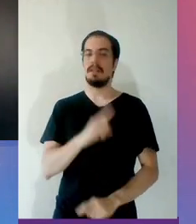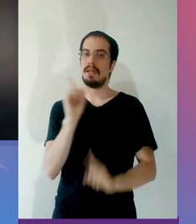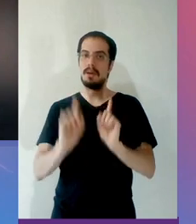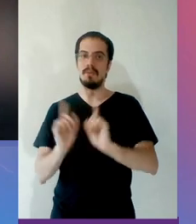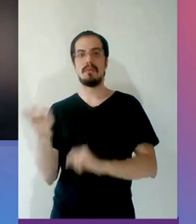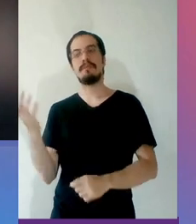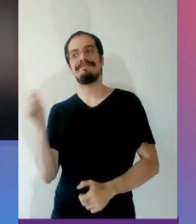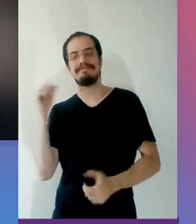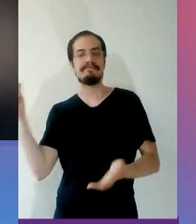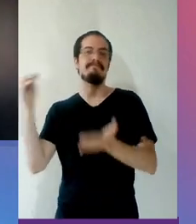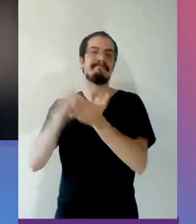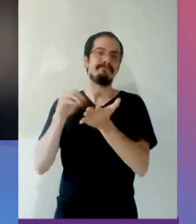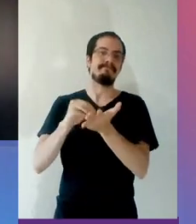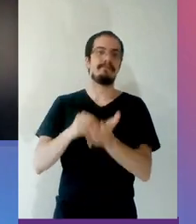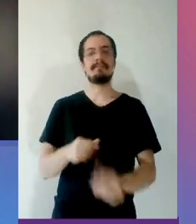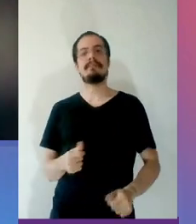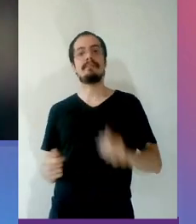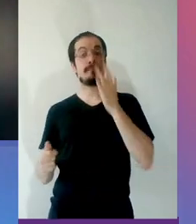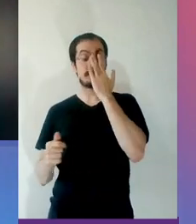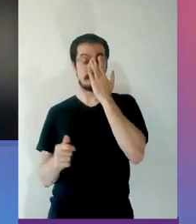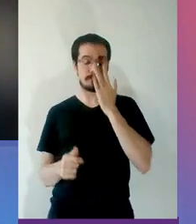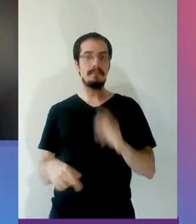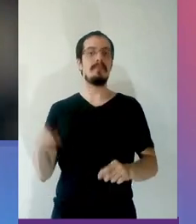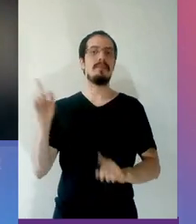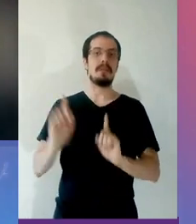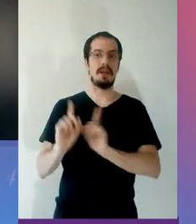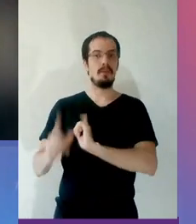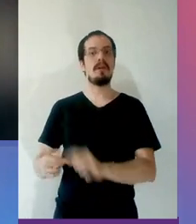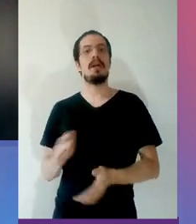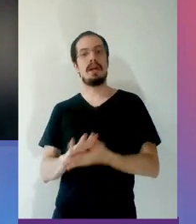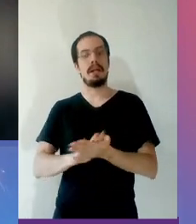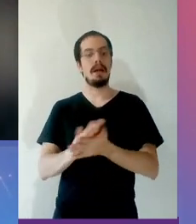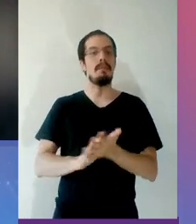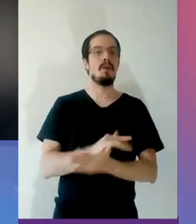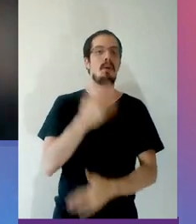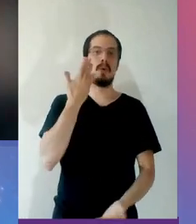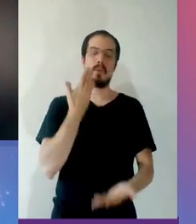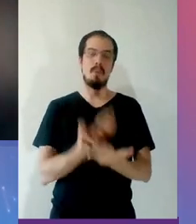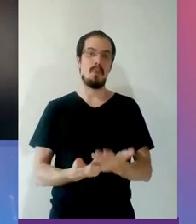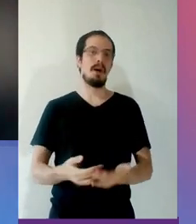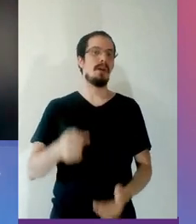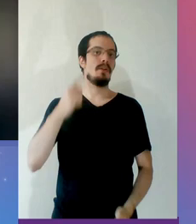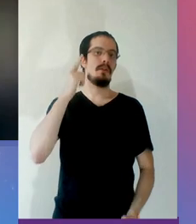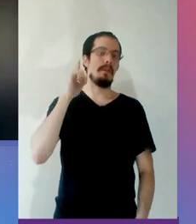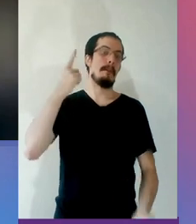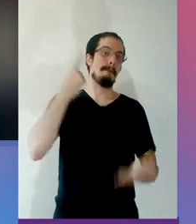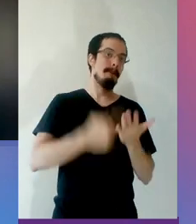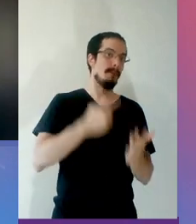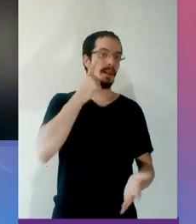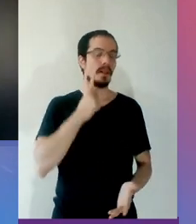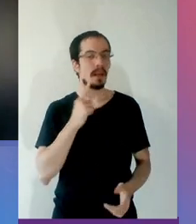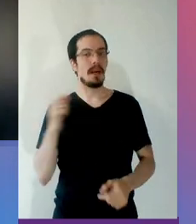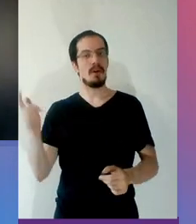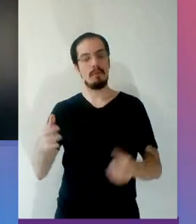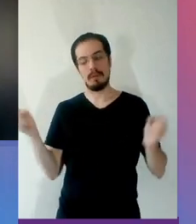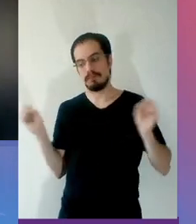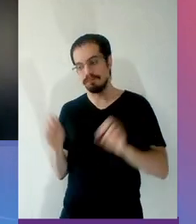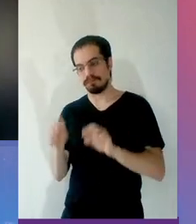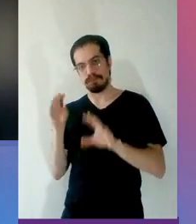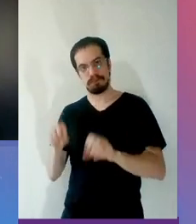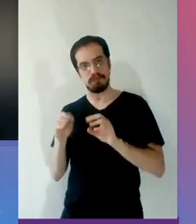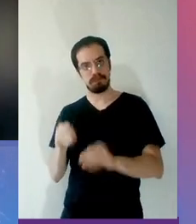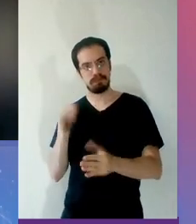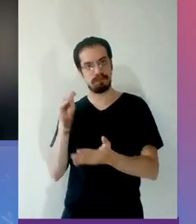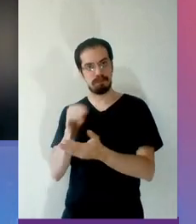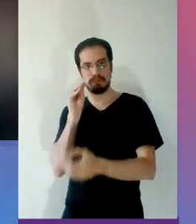es fundamental que el niño se alimente por la boca y que pueda comer, en el fondo eso es lo que va a determinar en la práctica que se vaya de alta, pero en el fondo es como